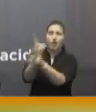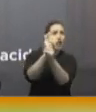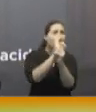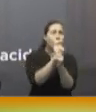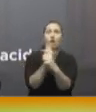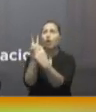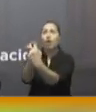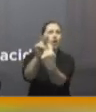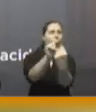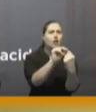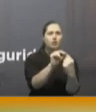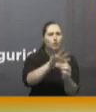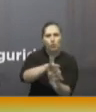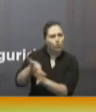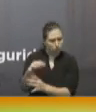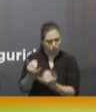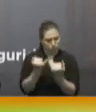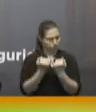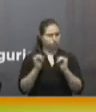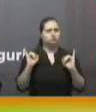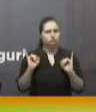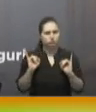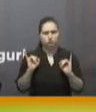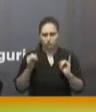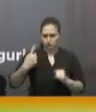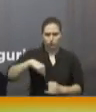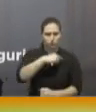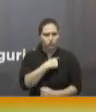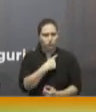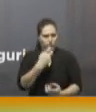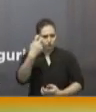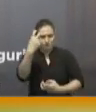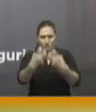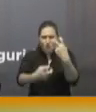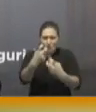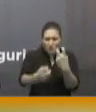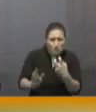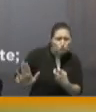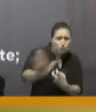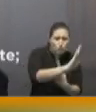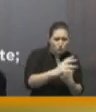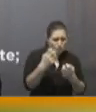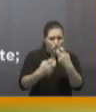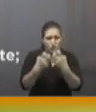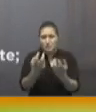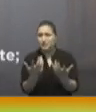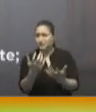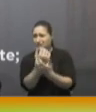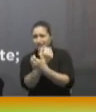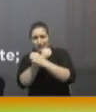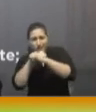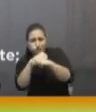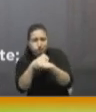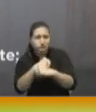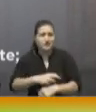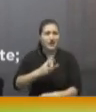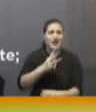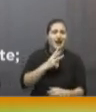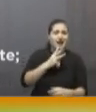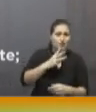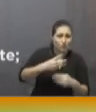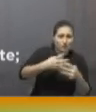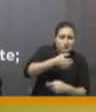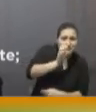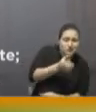base fiscal sino ampliar el la forma de cobro de impuestos evitar la evasión